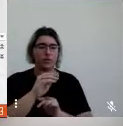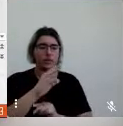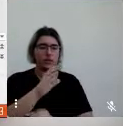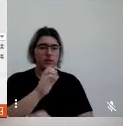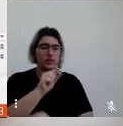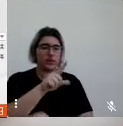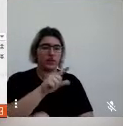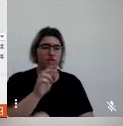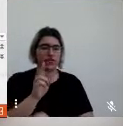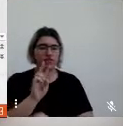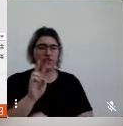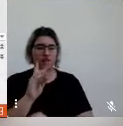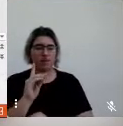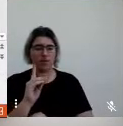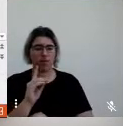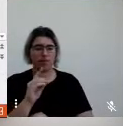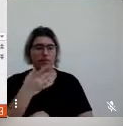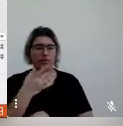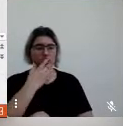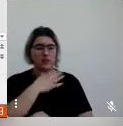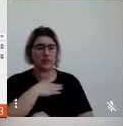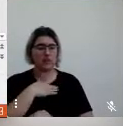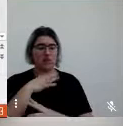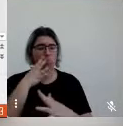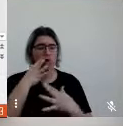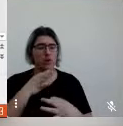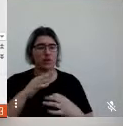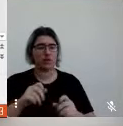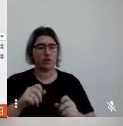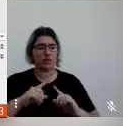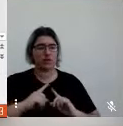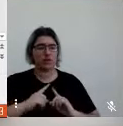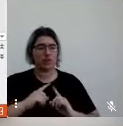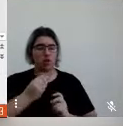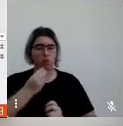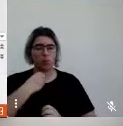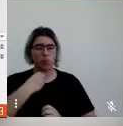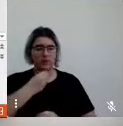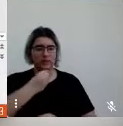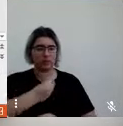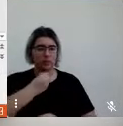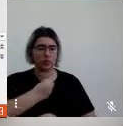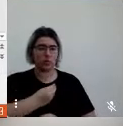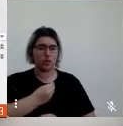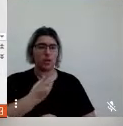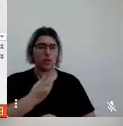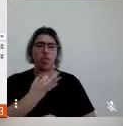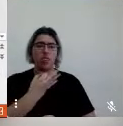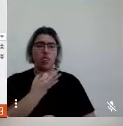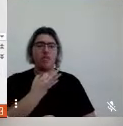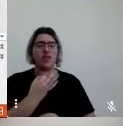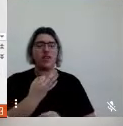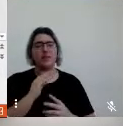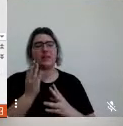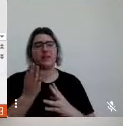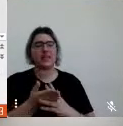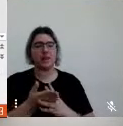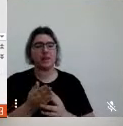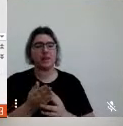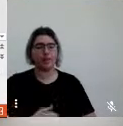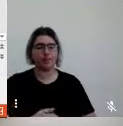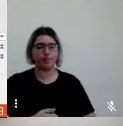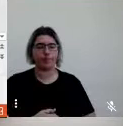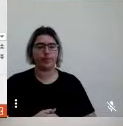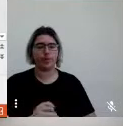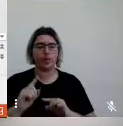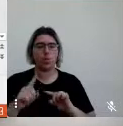queremos que ese alimento realmente nos aporte esos nutrientes, tenemos que ingerirlo semidesnatado. Y luego el consumo